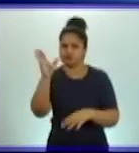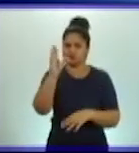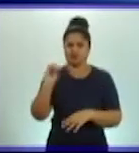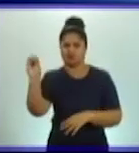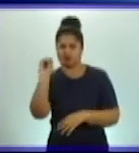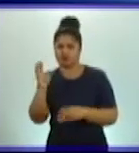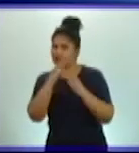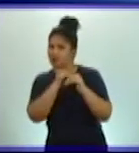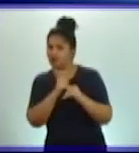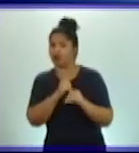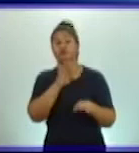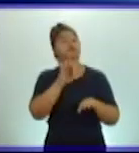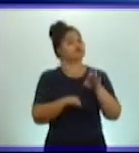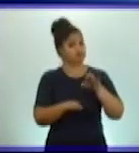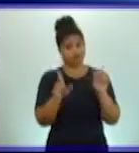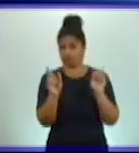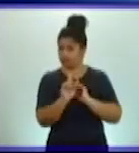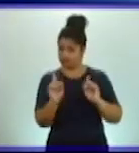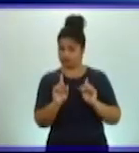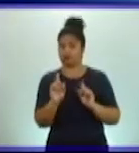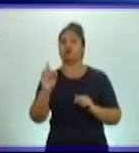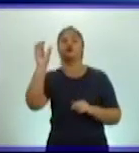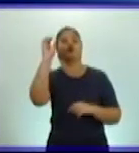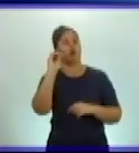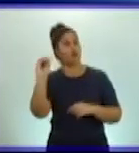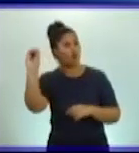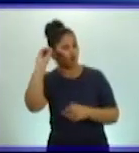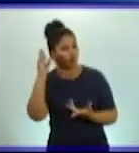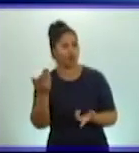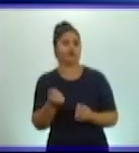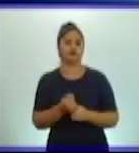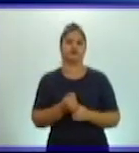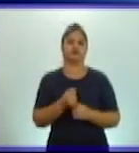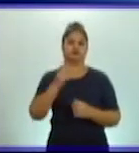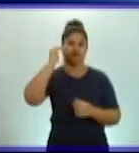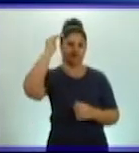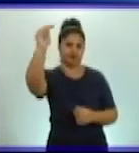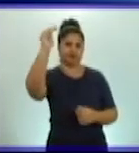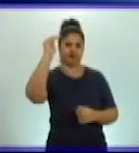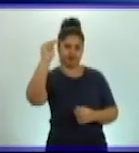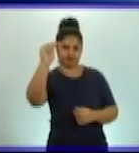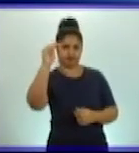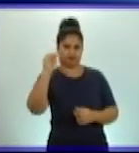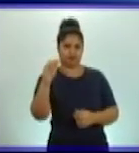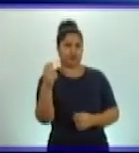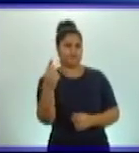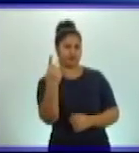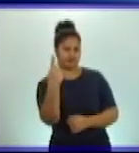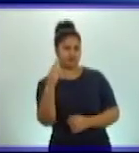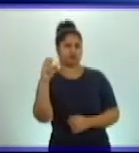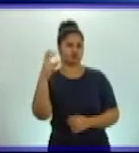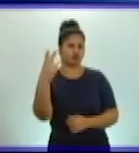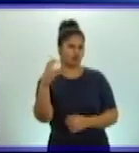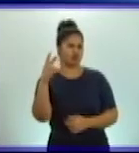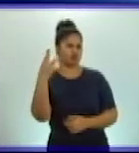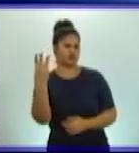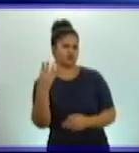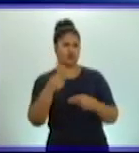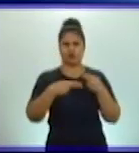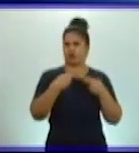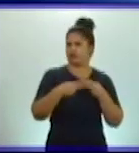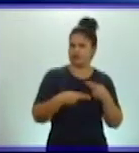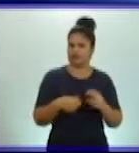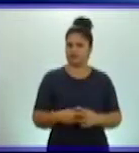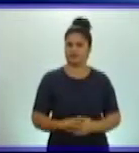Por eso es que muchas veces yo le comparo a mis estudiantes que leer es como comerse un pan. Es